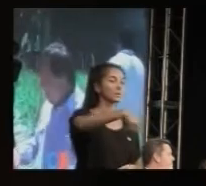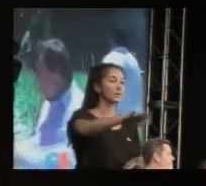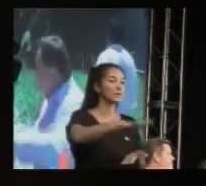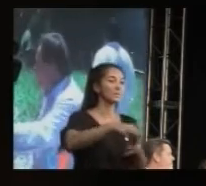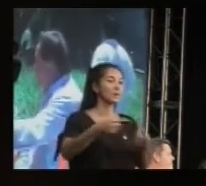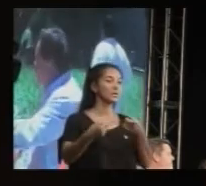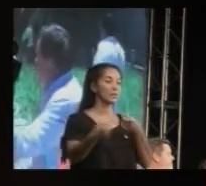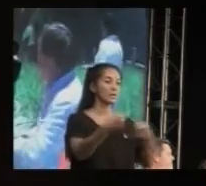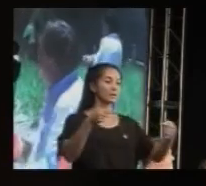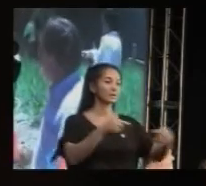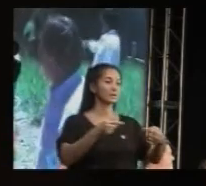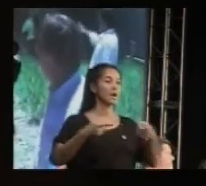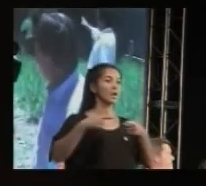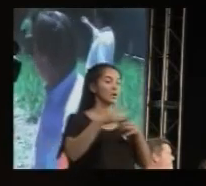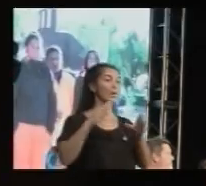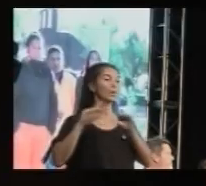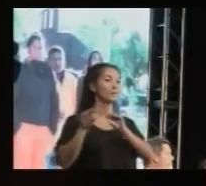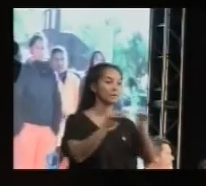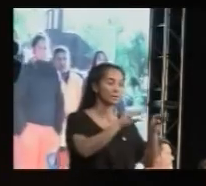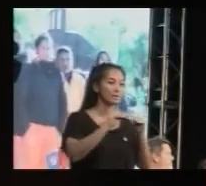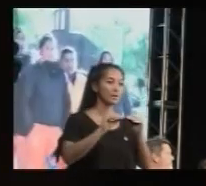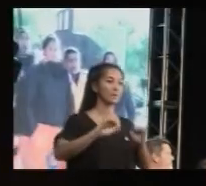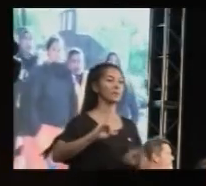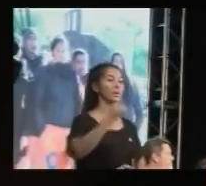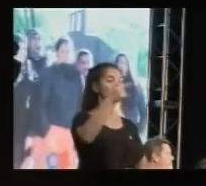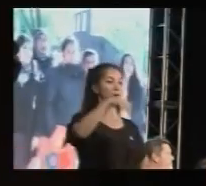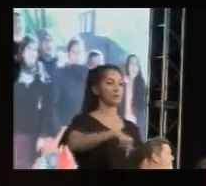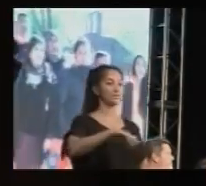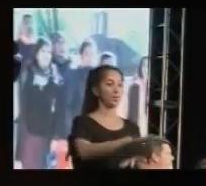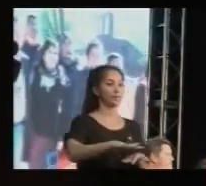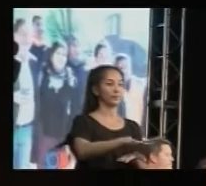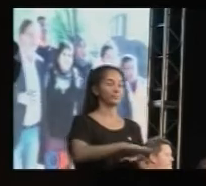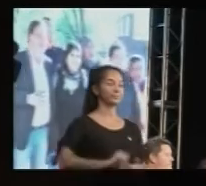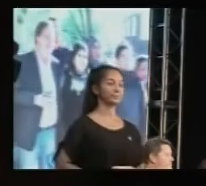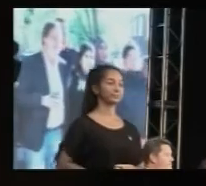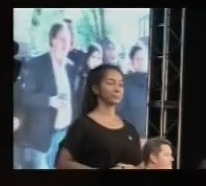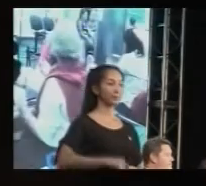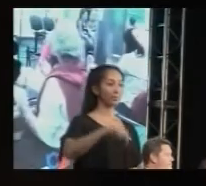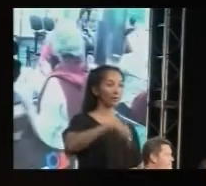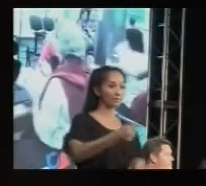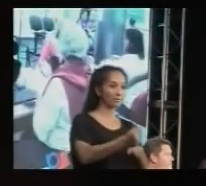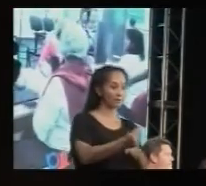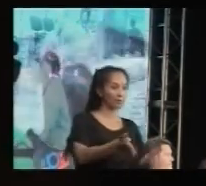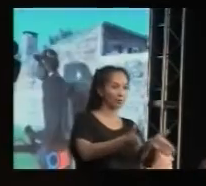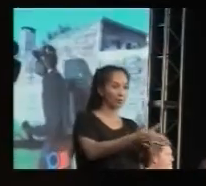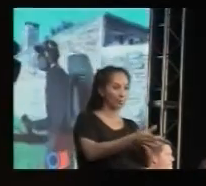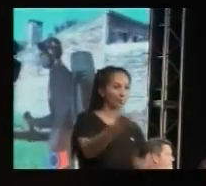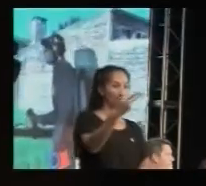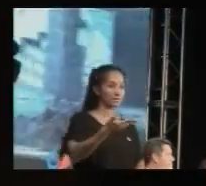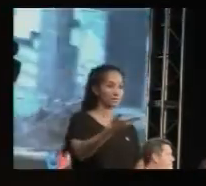diálogo y generar múltiples acciones que benefician a la ciudad. Este trabajo en conjunto de los